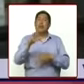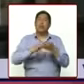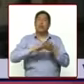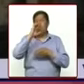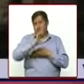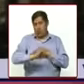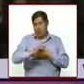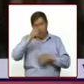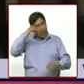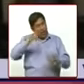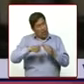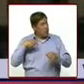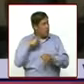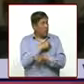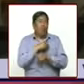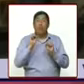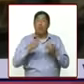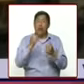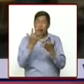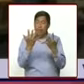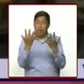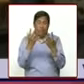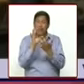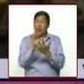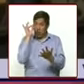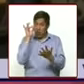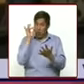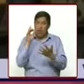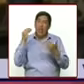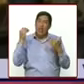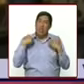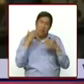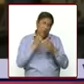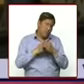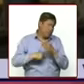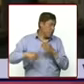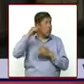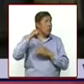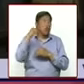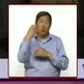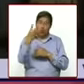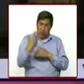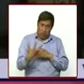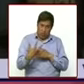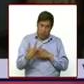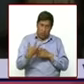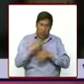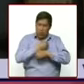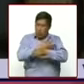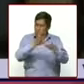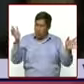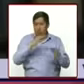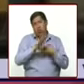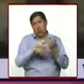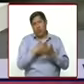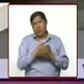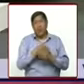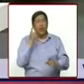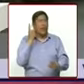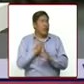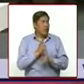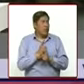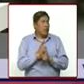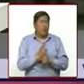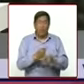octubre. Recordemos que para que sea elegido tiene que tener una votación superior a los 2/3 en el pleno de la asamblea. Exacto. Y